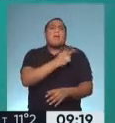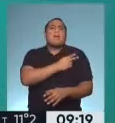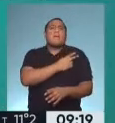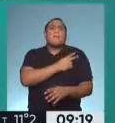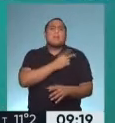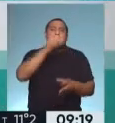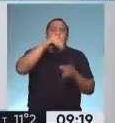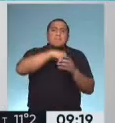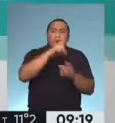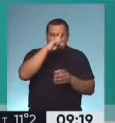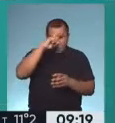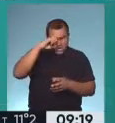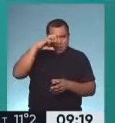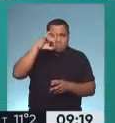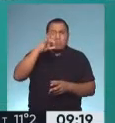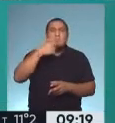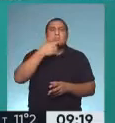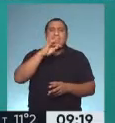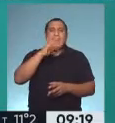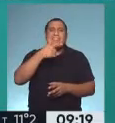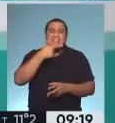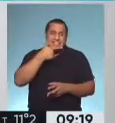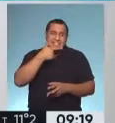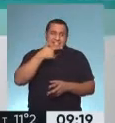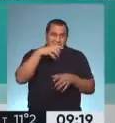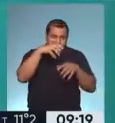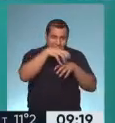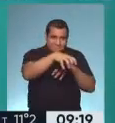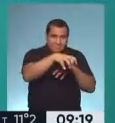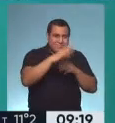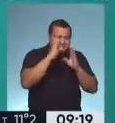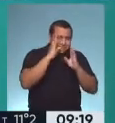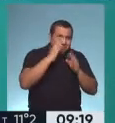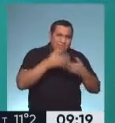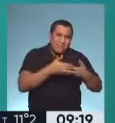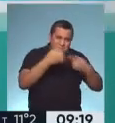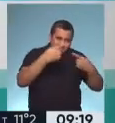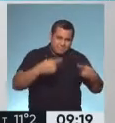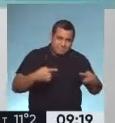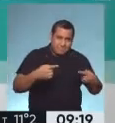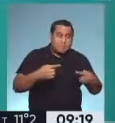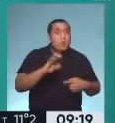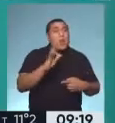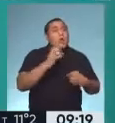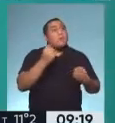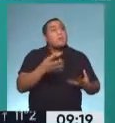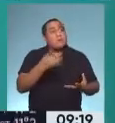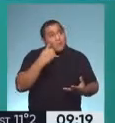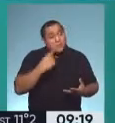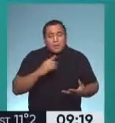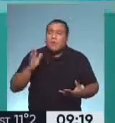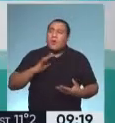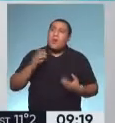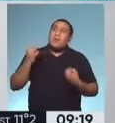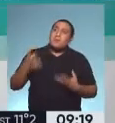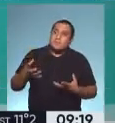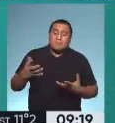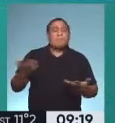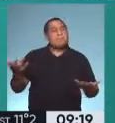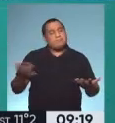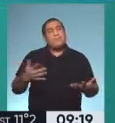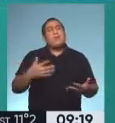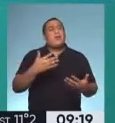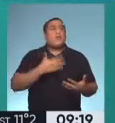bienvenido muy buenos días hola un gusto win dijo que gustan un placer charlar con vos desde el 6 con y con los